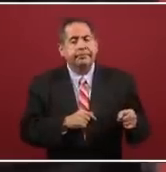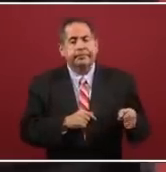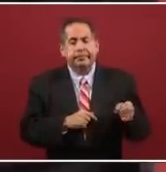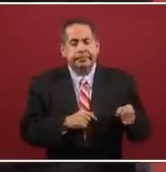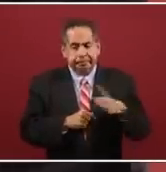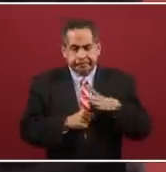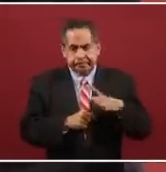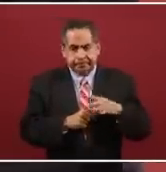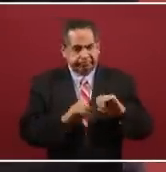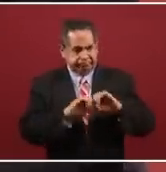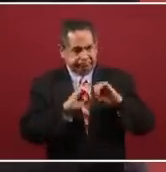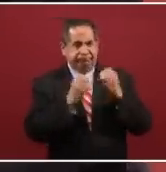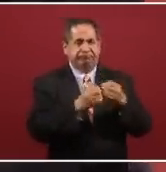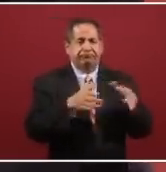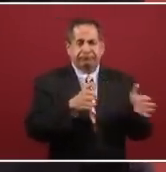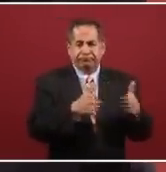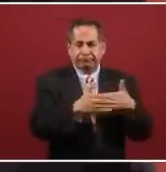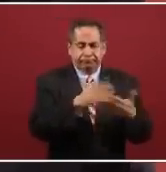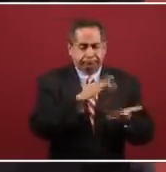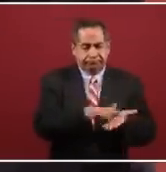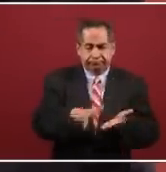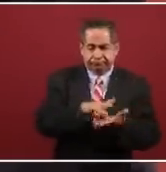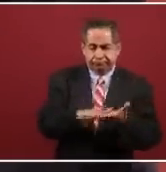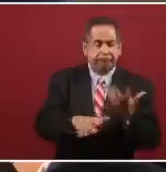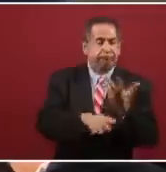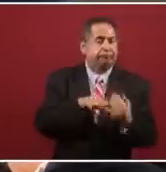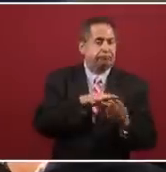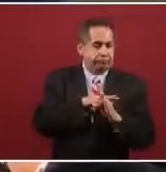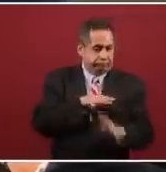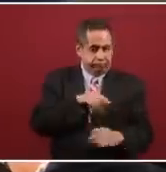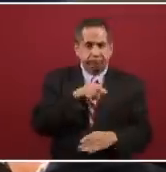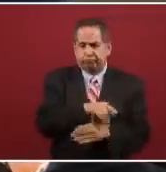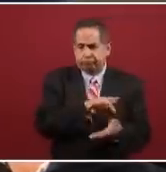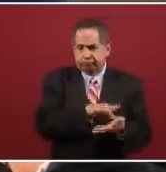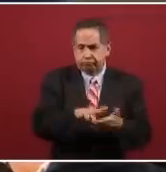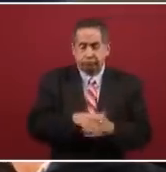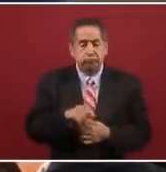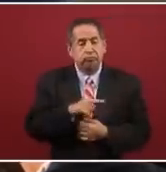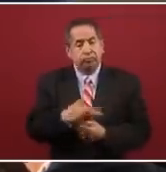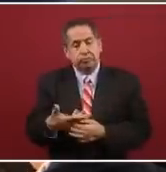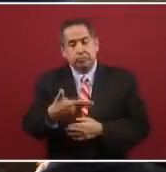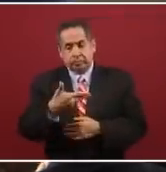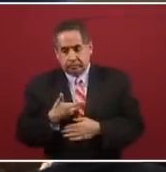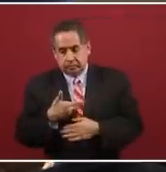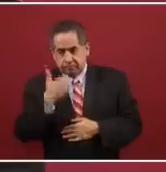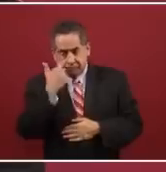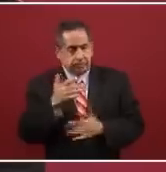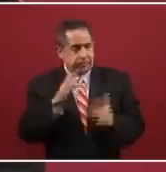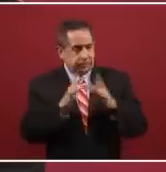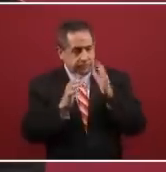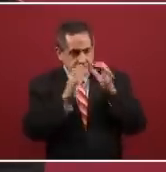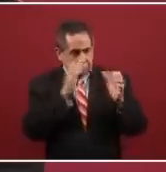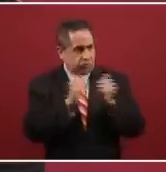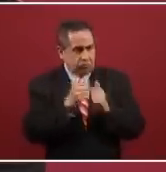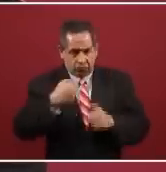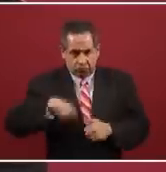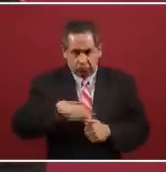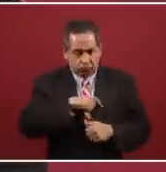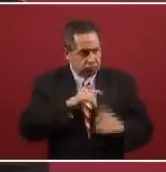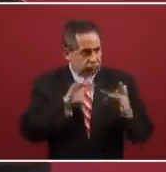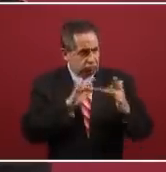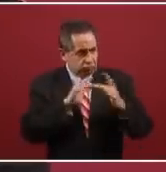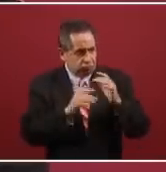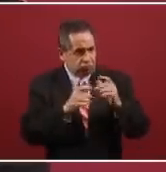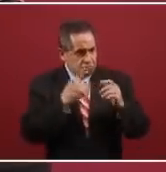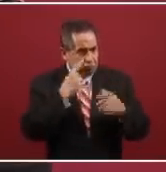una organización de apoyo a migrantes y me pidieron que querían la comunicación con nosotros